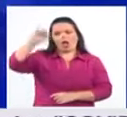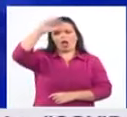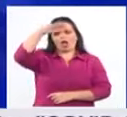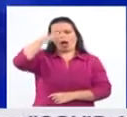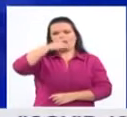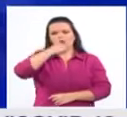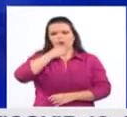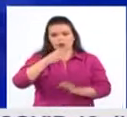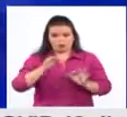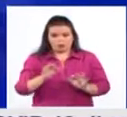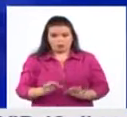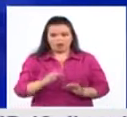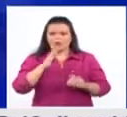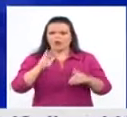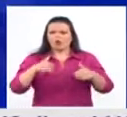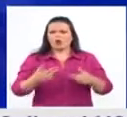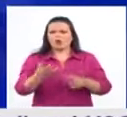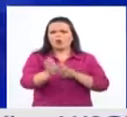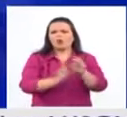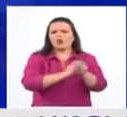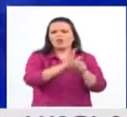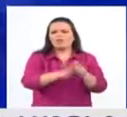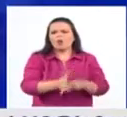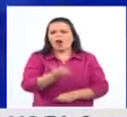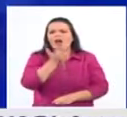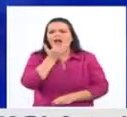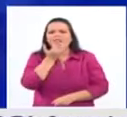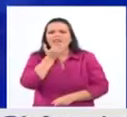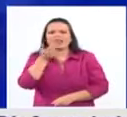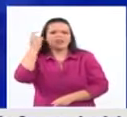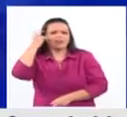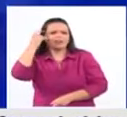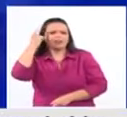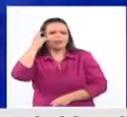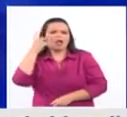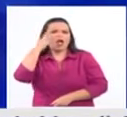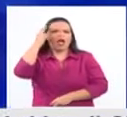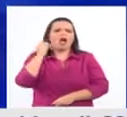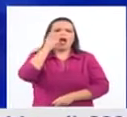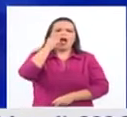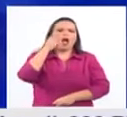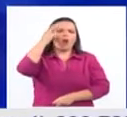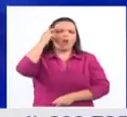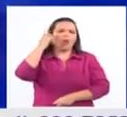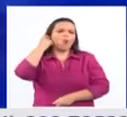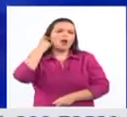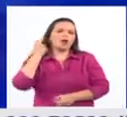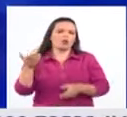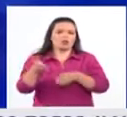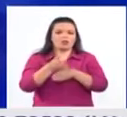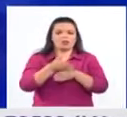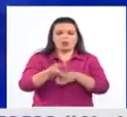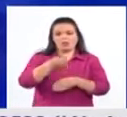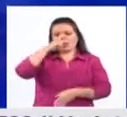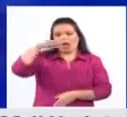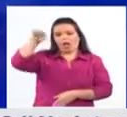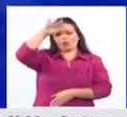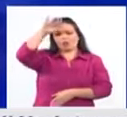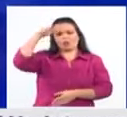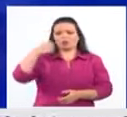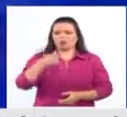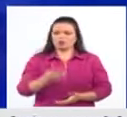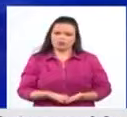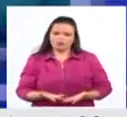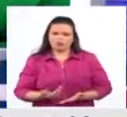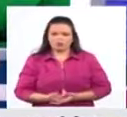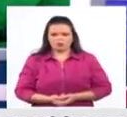salud mental de nuestros abuelos, abuelas y, por qué no, también de los adultos de la familia? Efectivamente. Vemos de